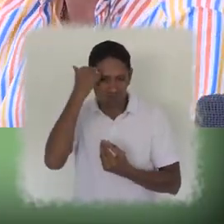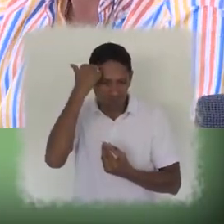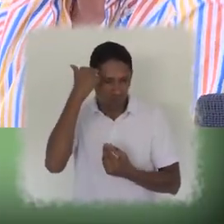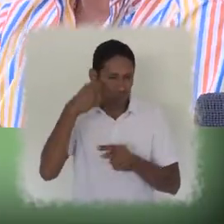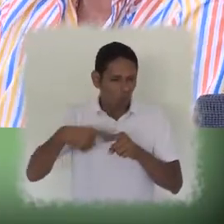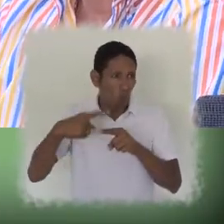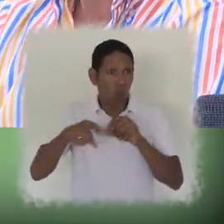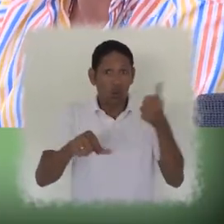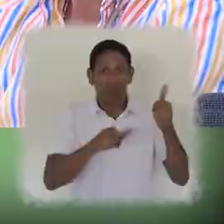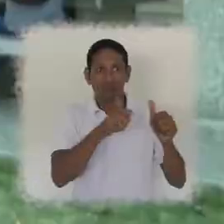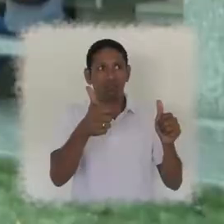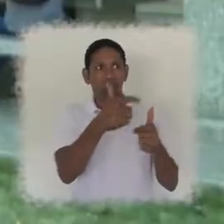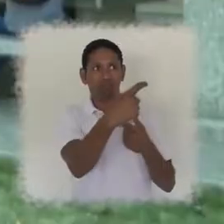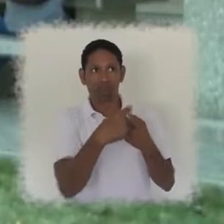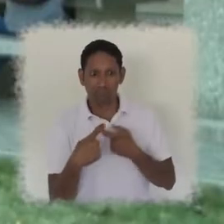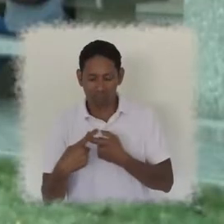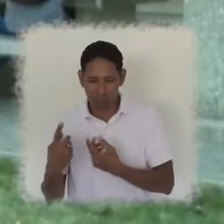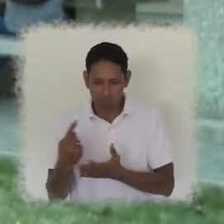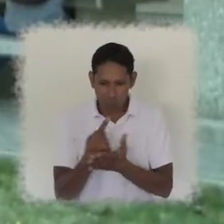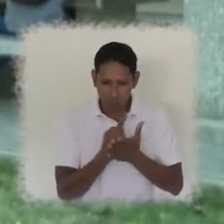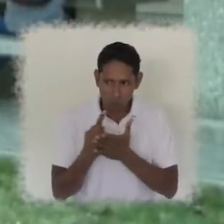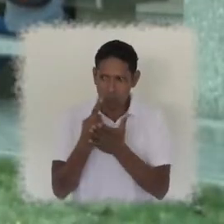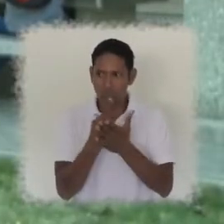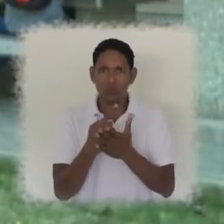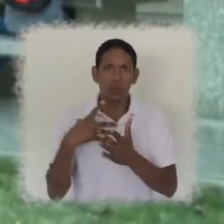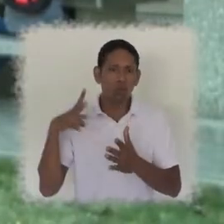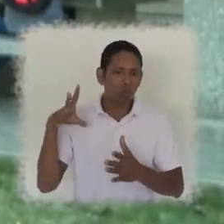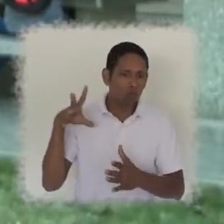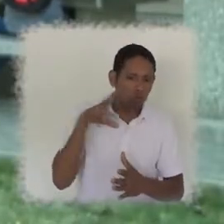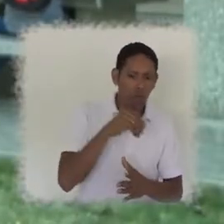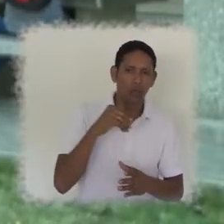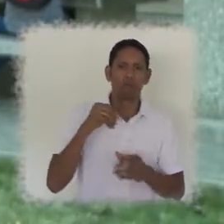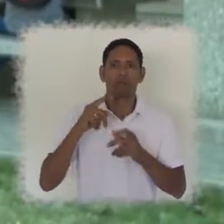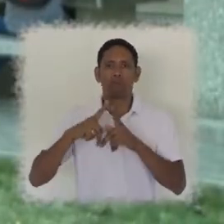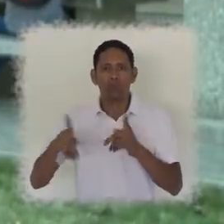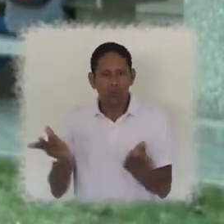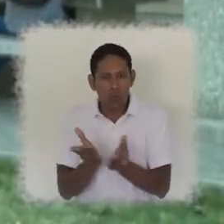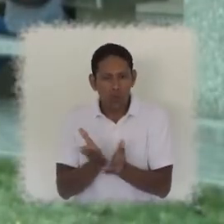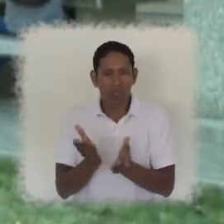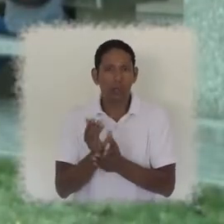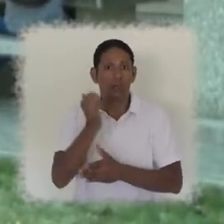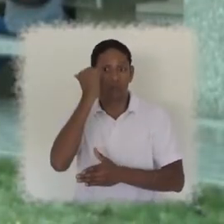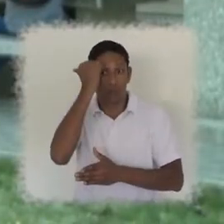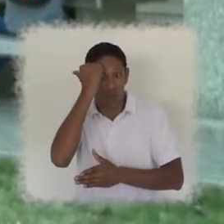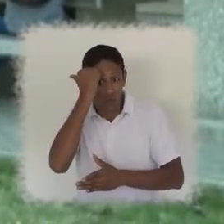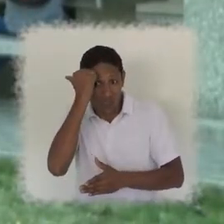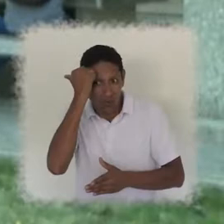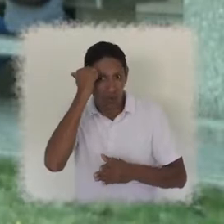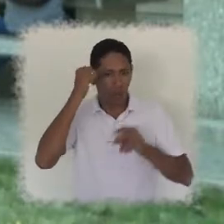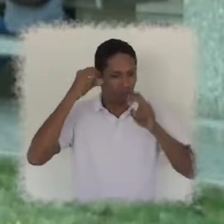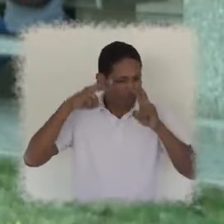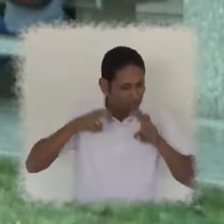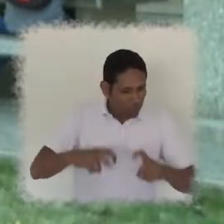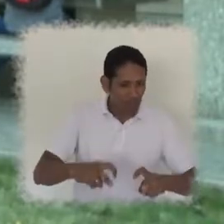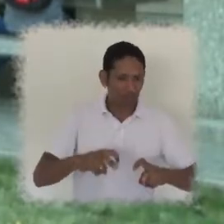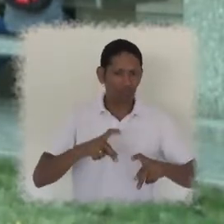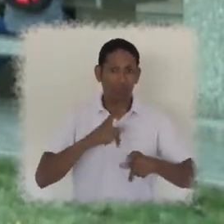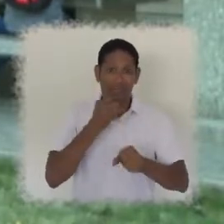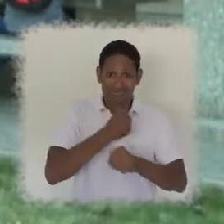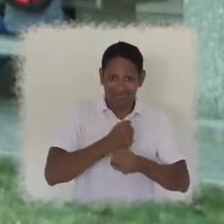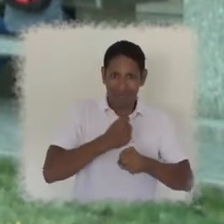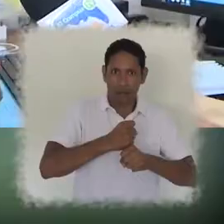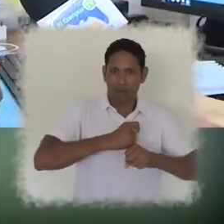expertos externos. El proceso será aplicable a estudiantes, profesores, investigadores, personal administrativo